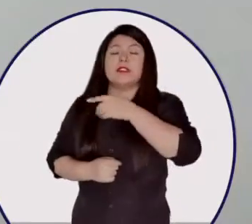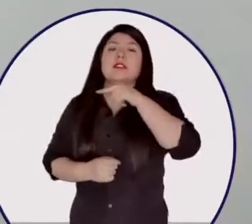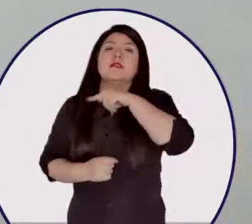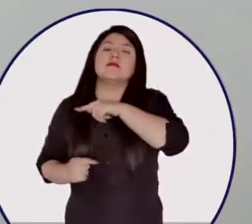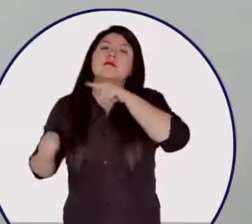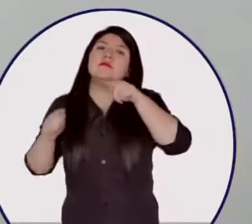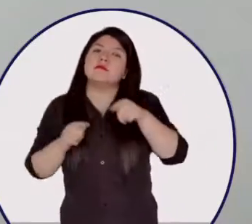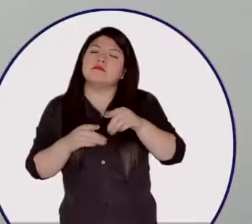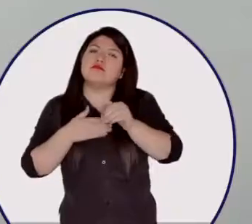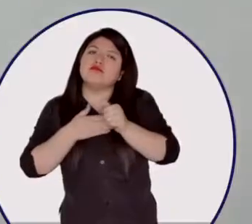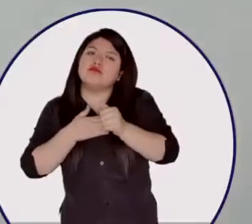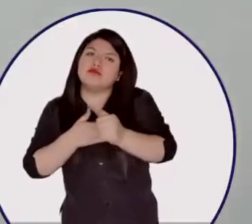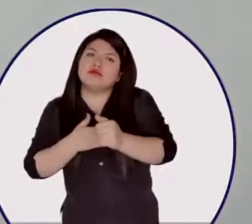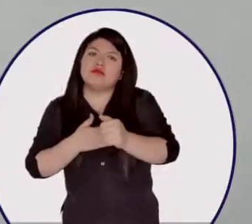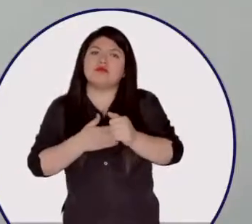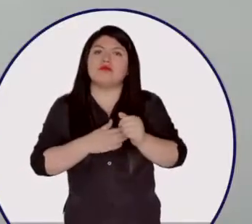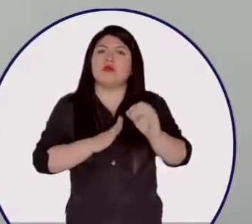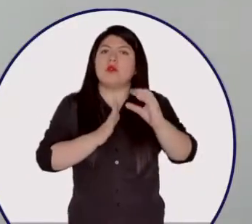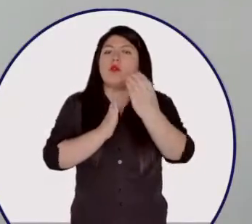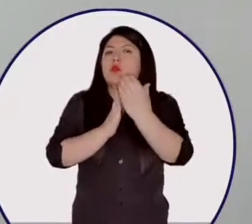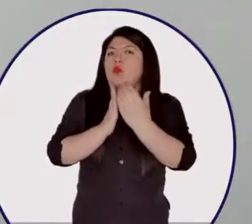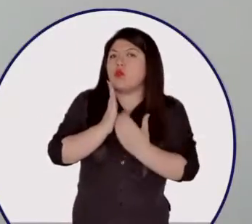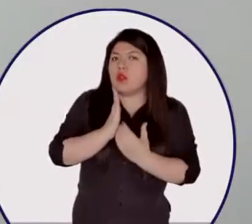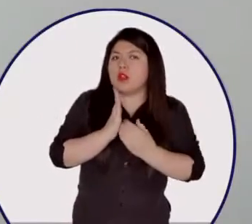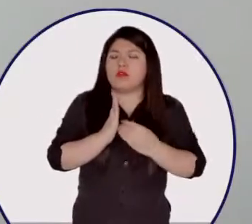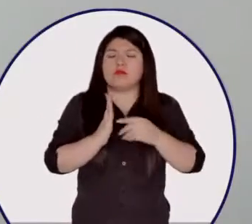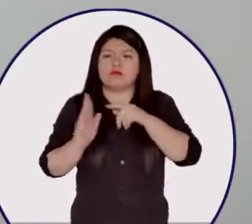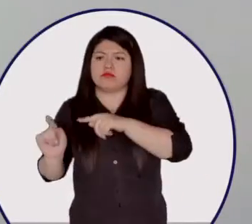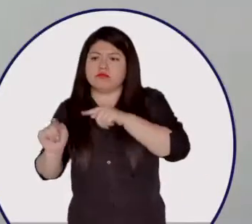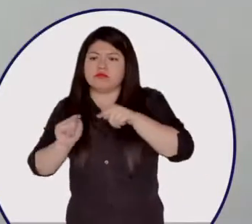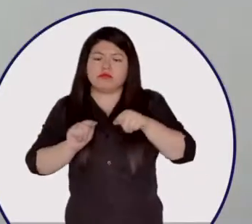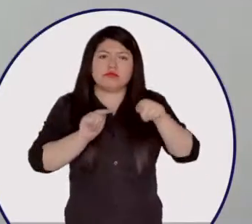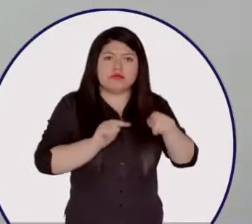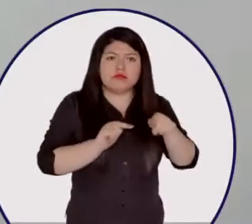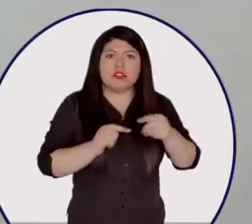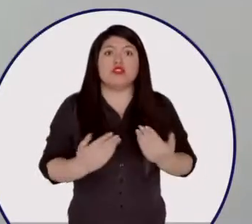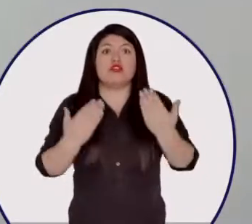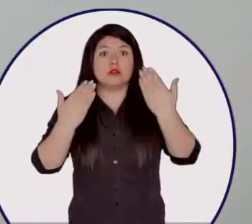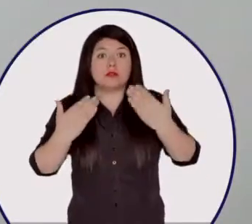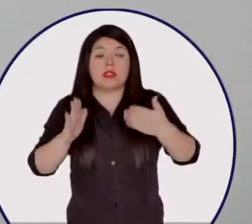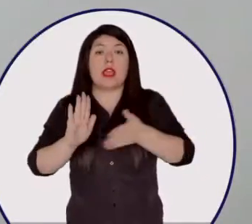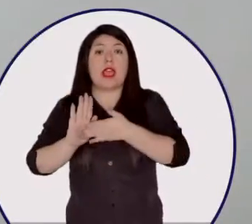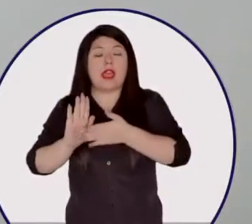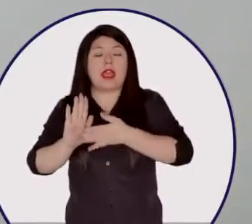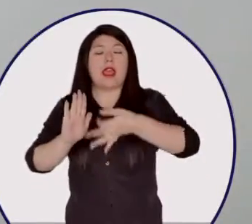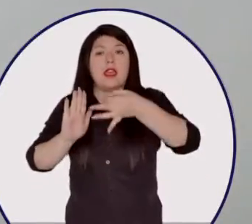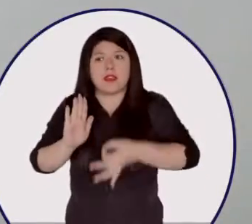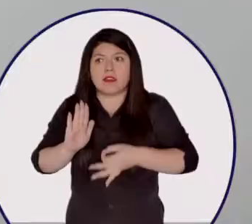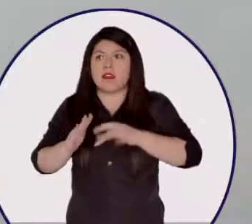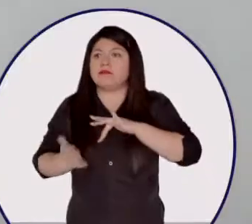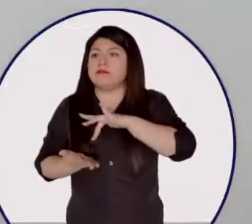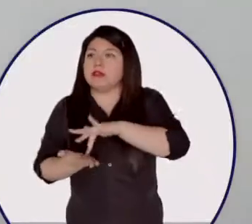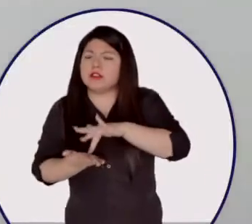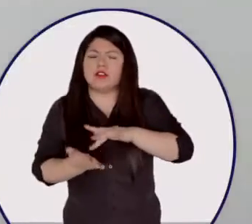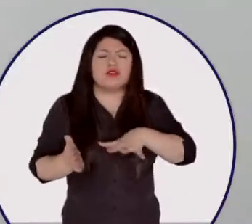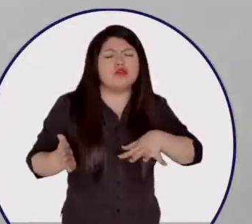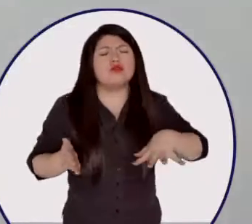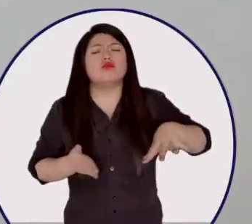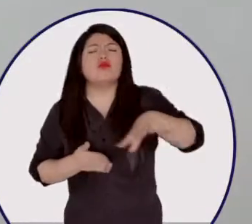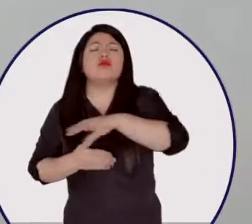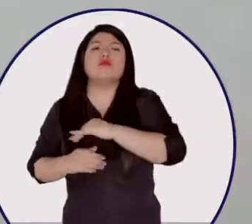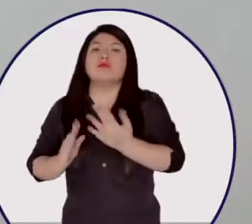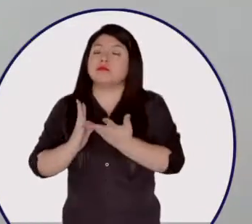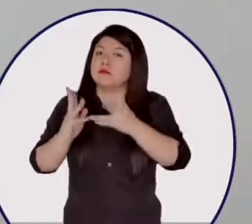y curriculares que el maestro utiliza para garantizar el aprendizaje, la participación y la interacción de todos